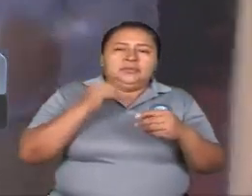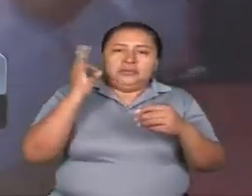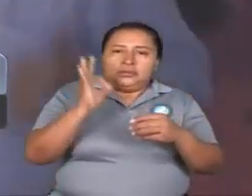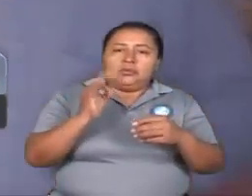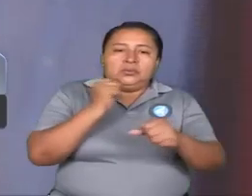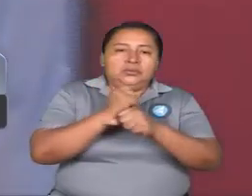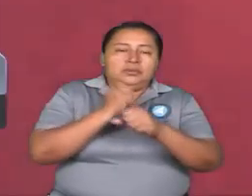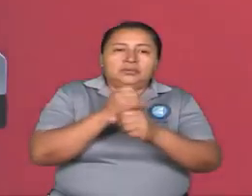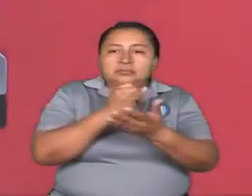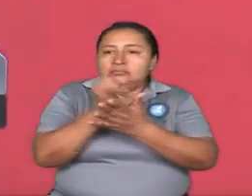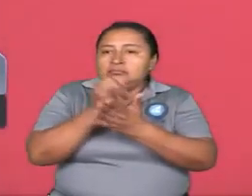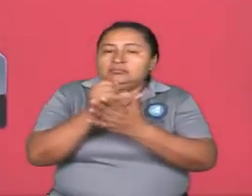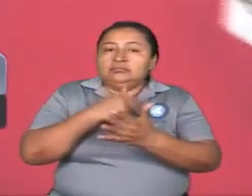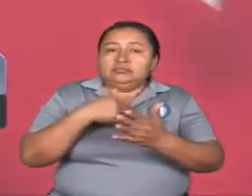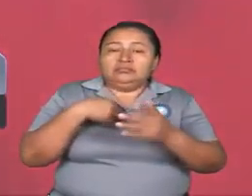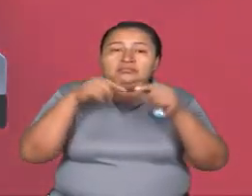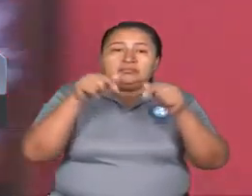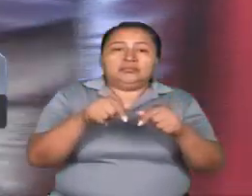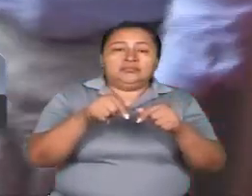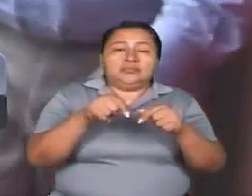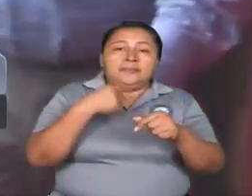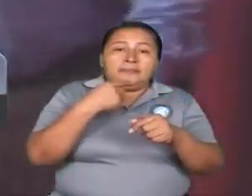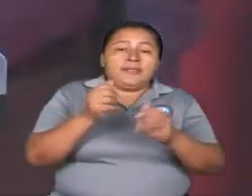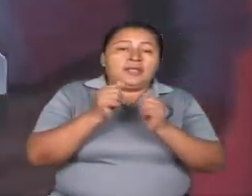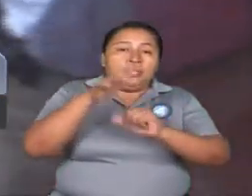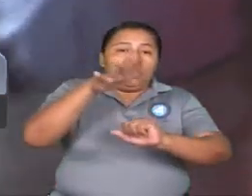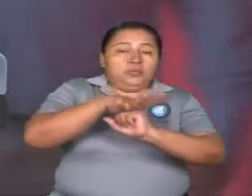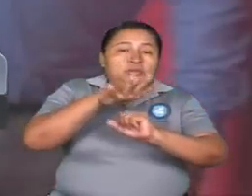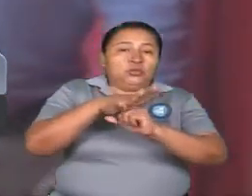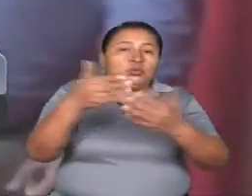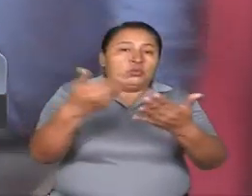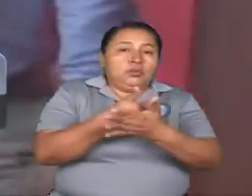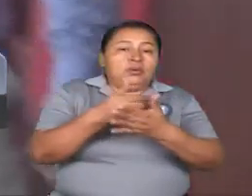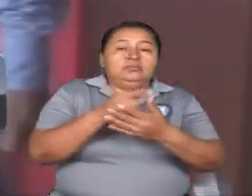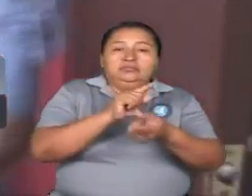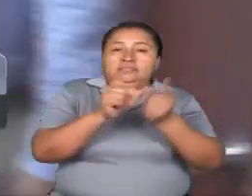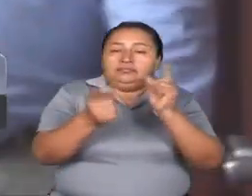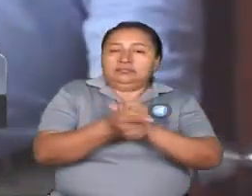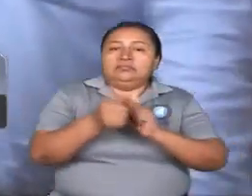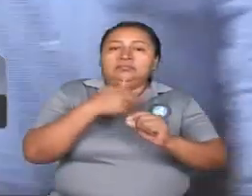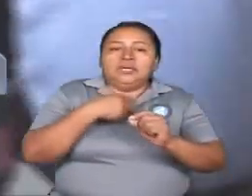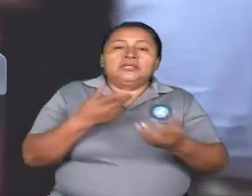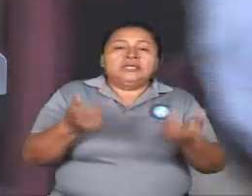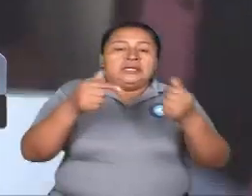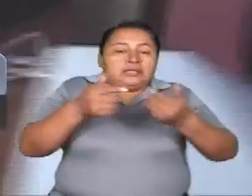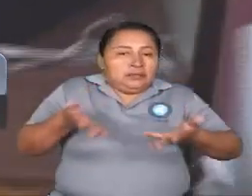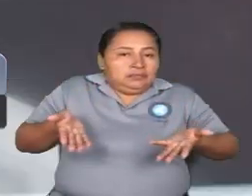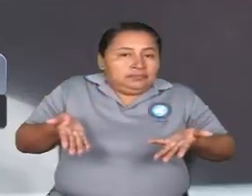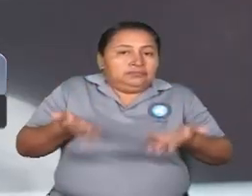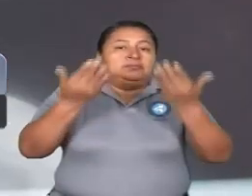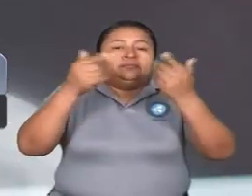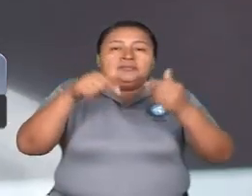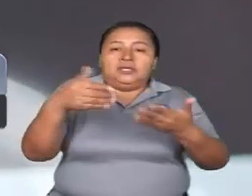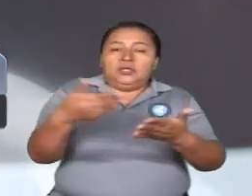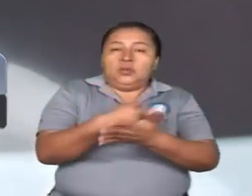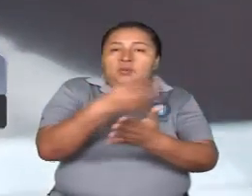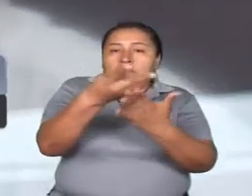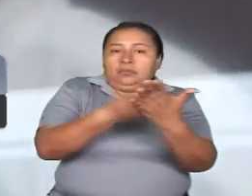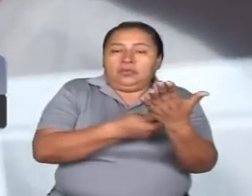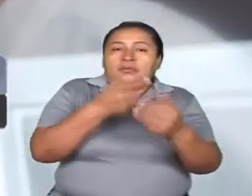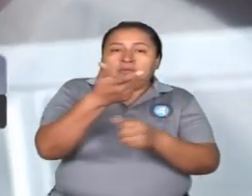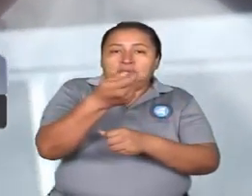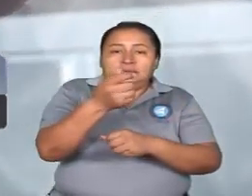de esta investigación que hizo la Comisión de Modernización para darle este impulso a este nuevo proyecto que era el